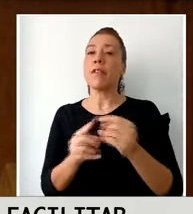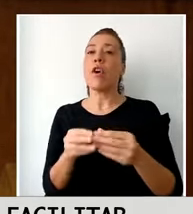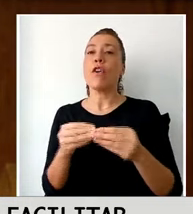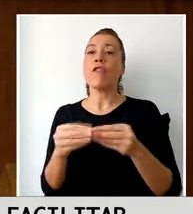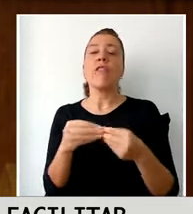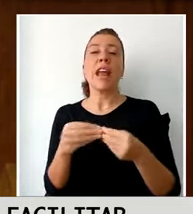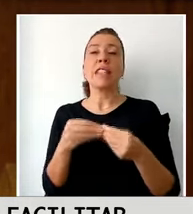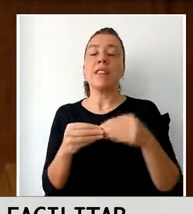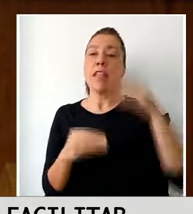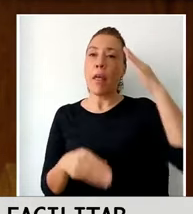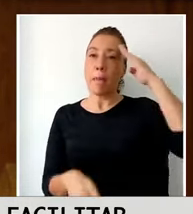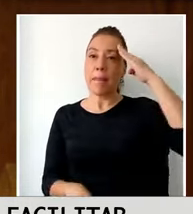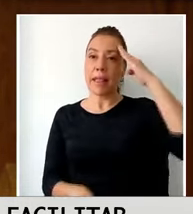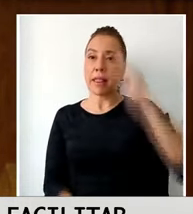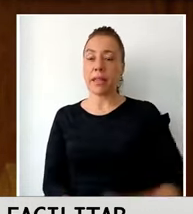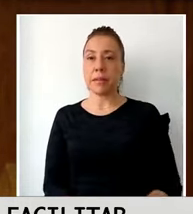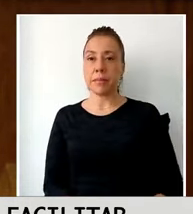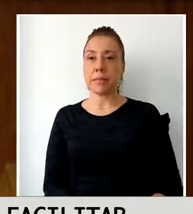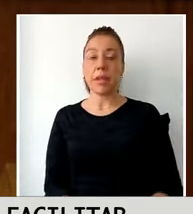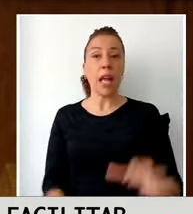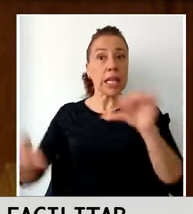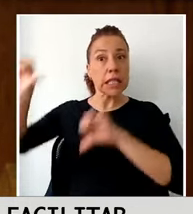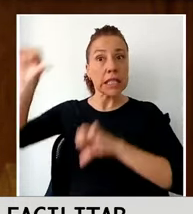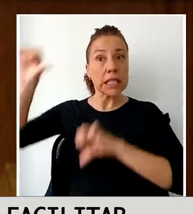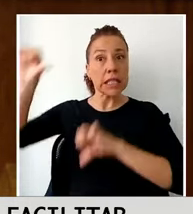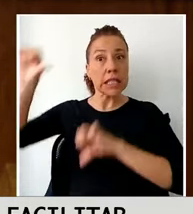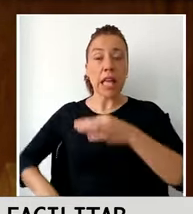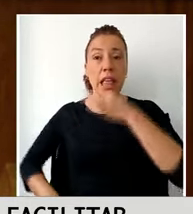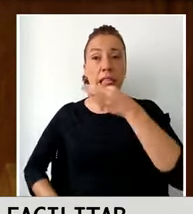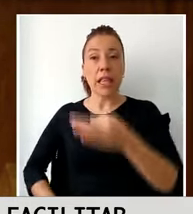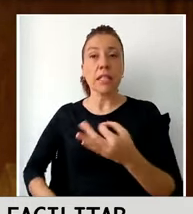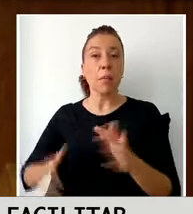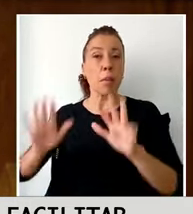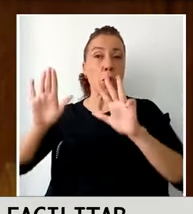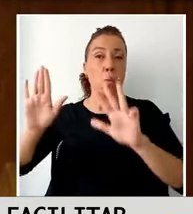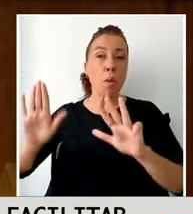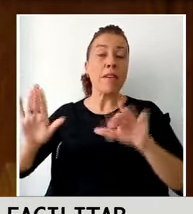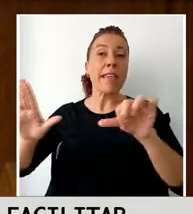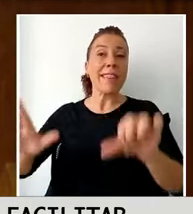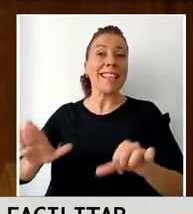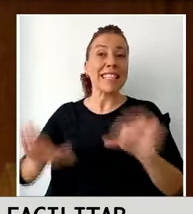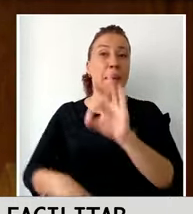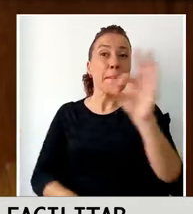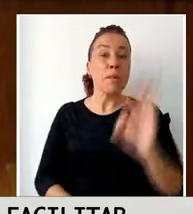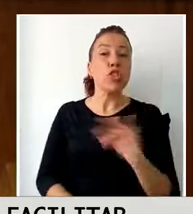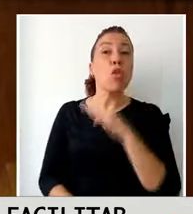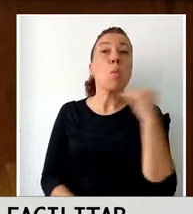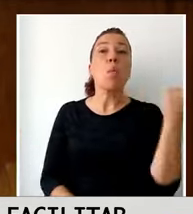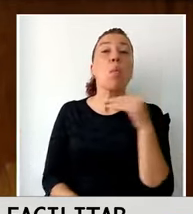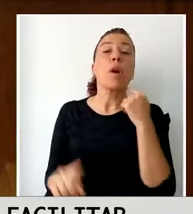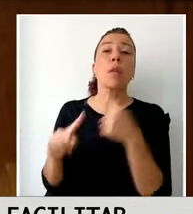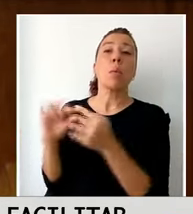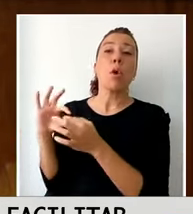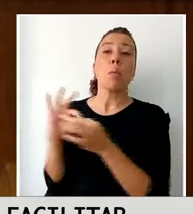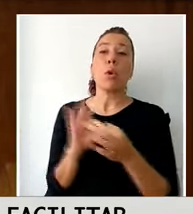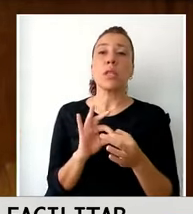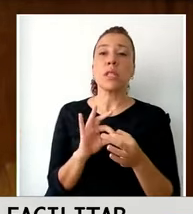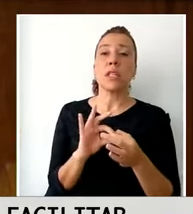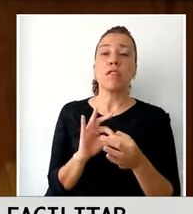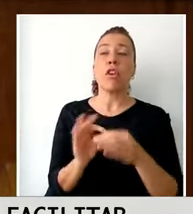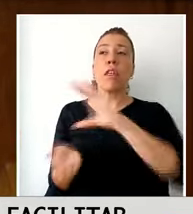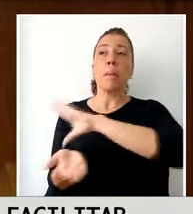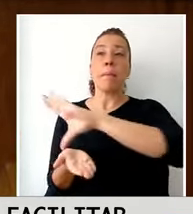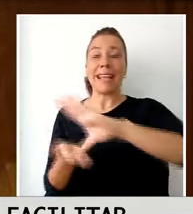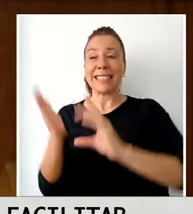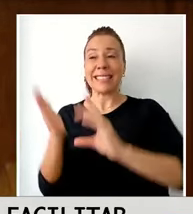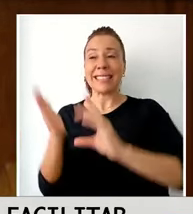según la ciencia entre el 9 y el 16% de las muertes producidas en los países desarrollados pueden